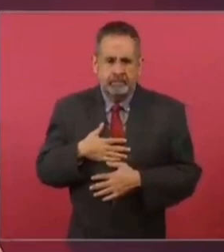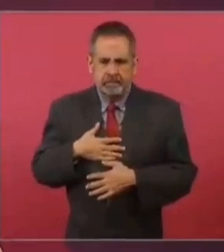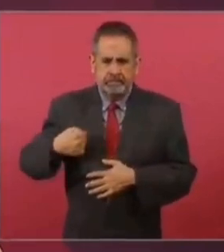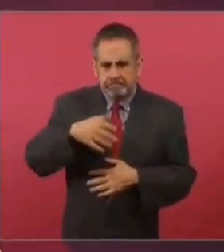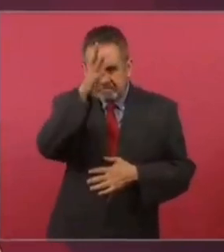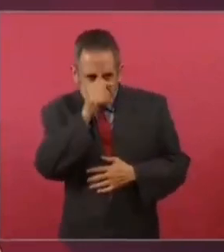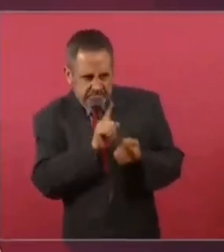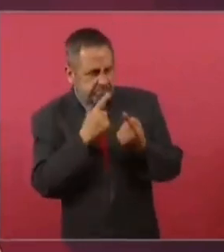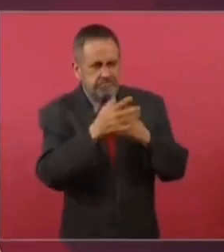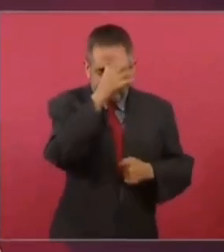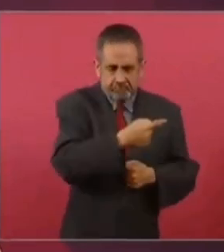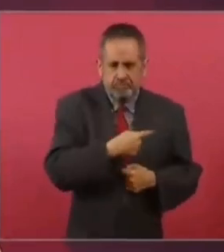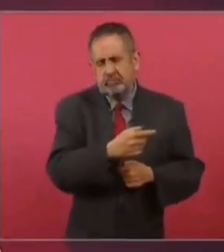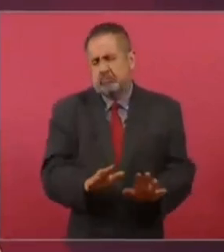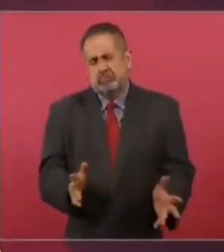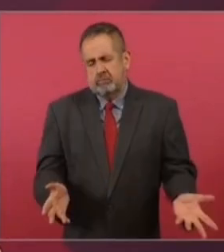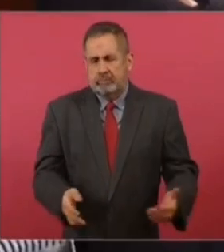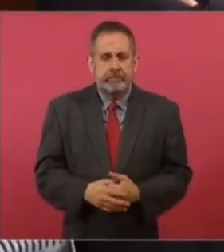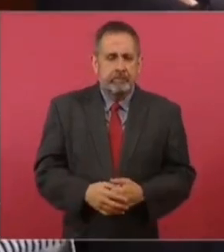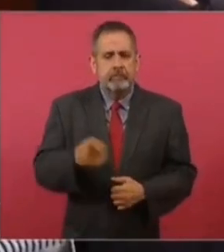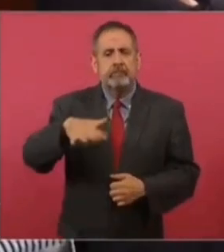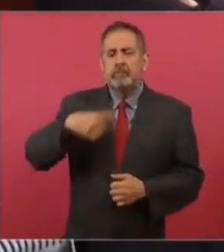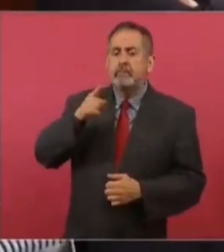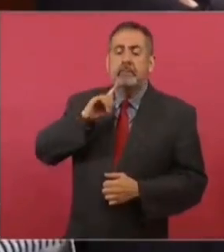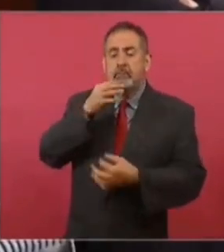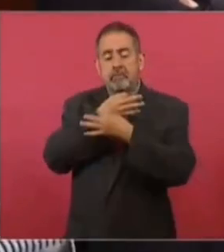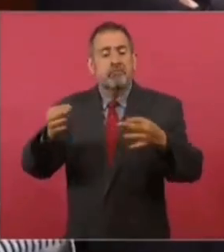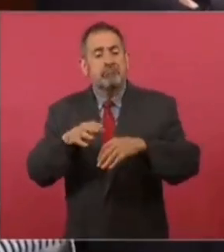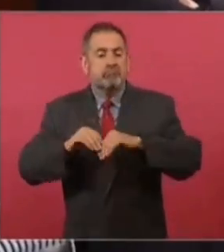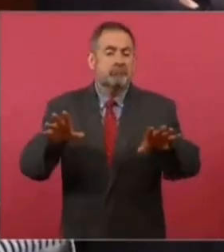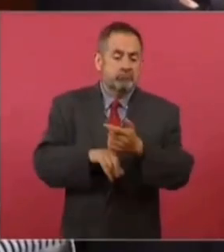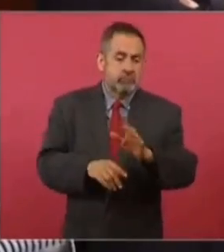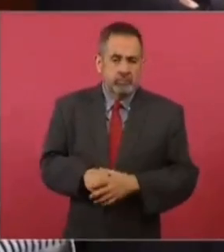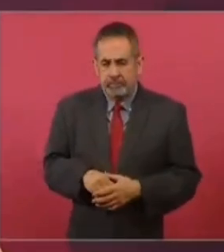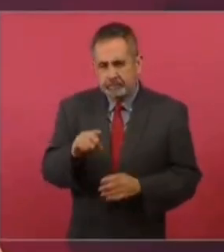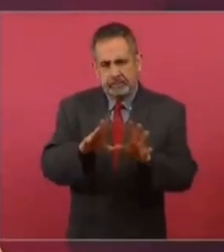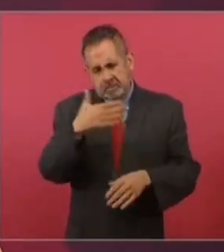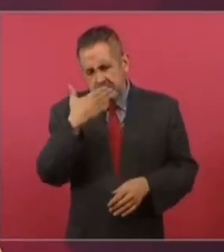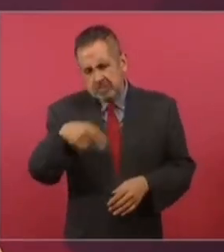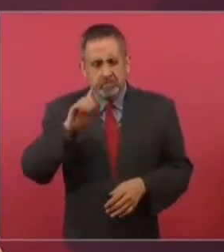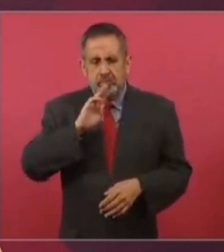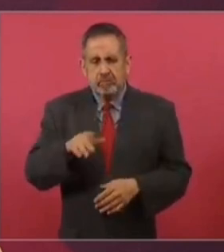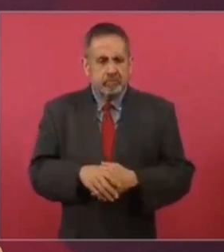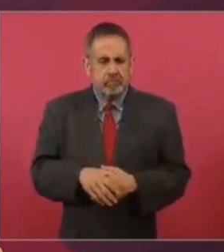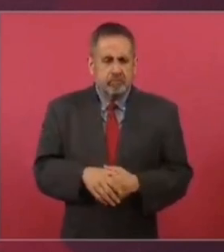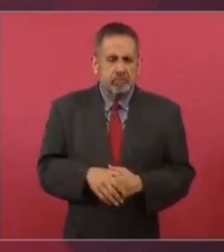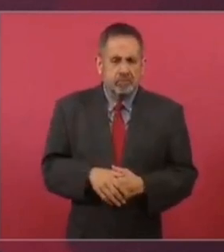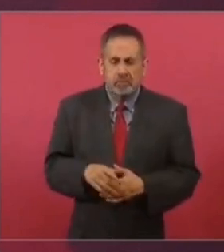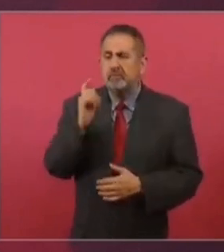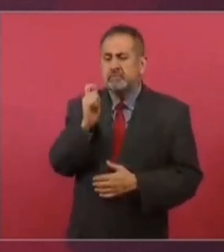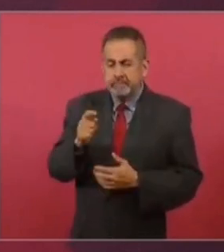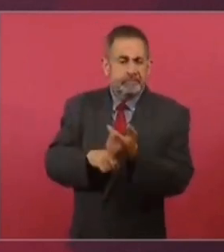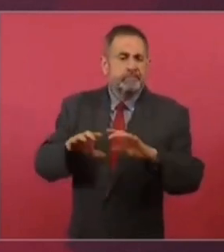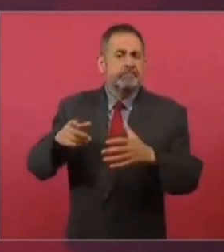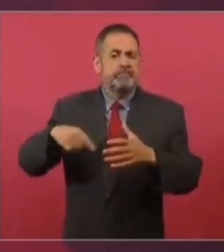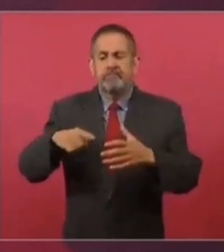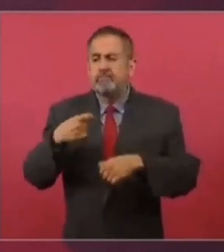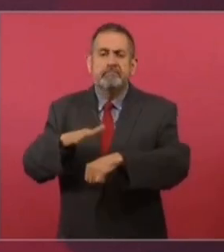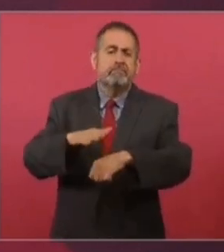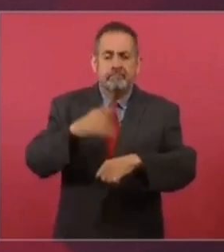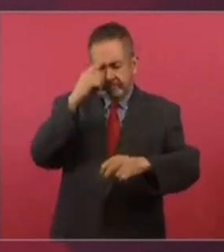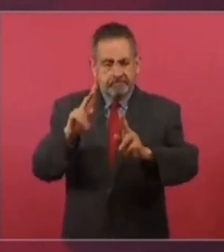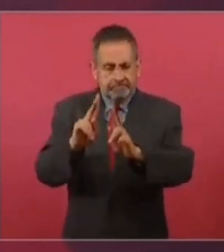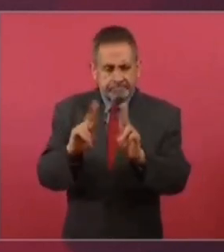contemplado un acuerdo. ¿Y qué opina de este mensaje de las madres buscadoras que claro dicen que es parte de...? Es muy bueno. Pero dice que todo ellas lo es parte que de la... signifique llamar a la